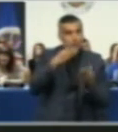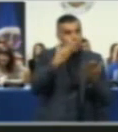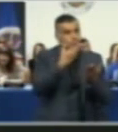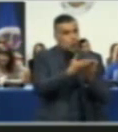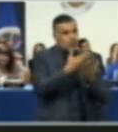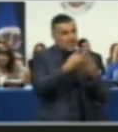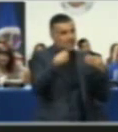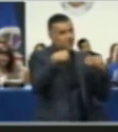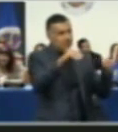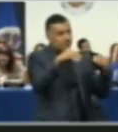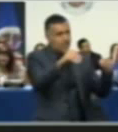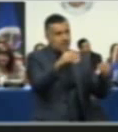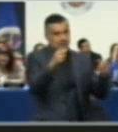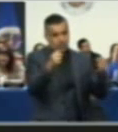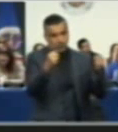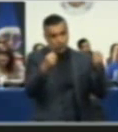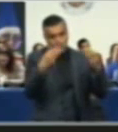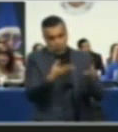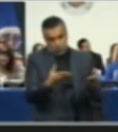de bienes inmuebles.